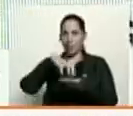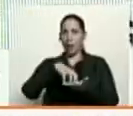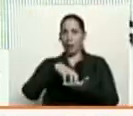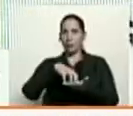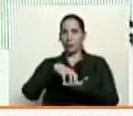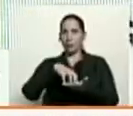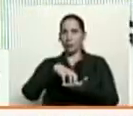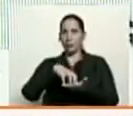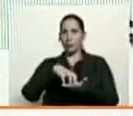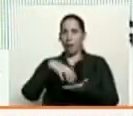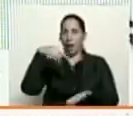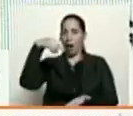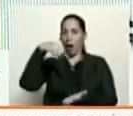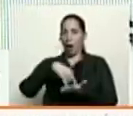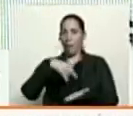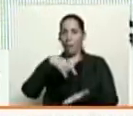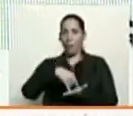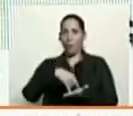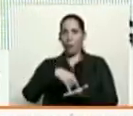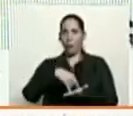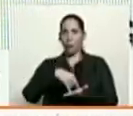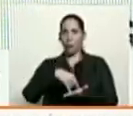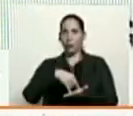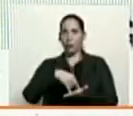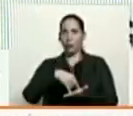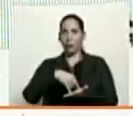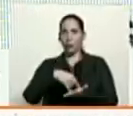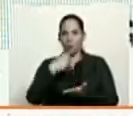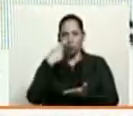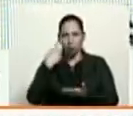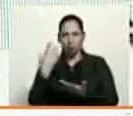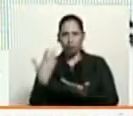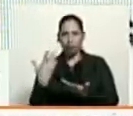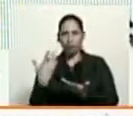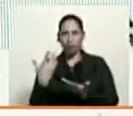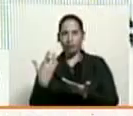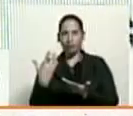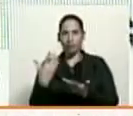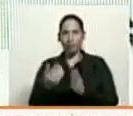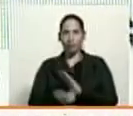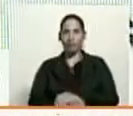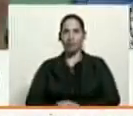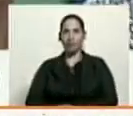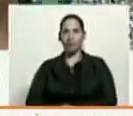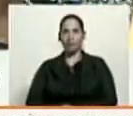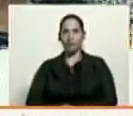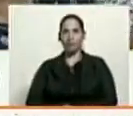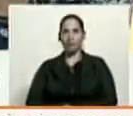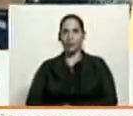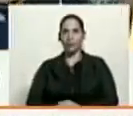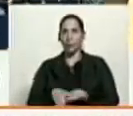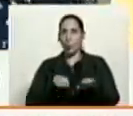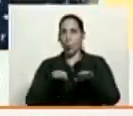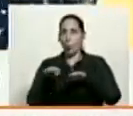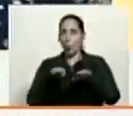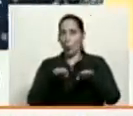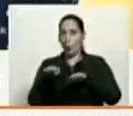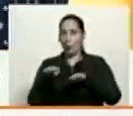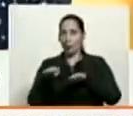de Bolívar, de Carabobo, hey Carabobo, ajá, por allá está, de Cojedes,